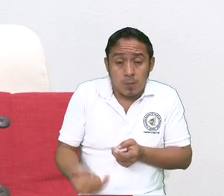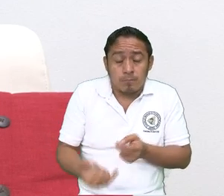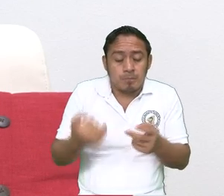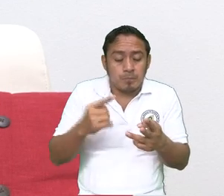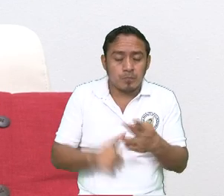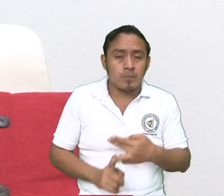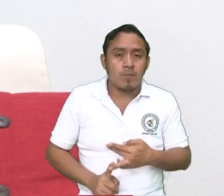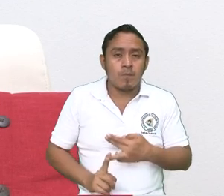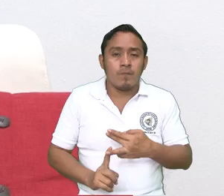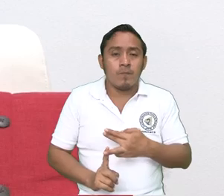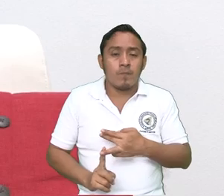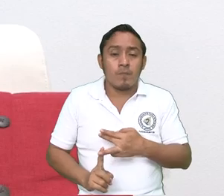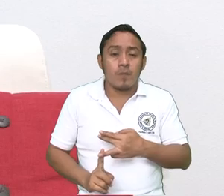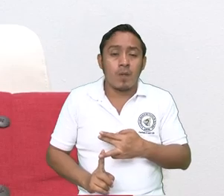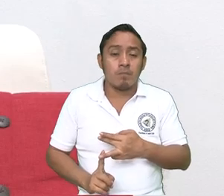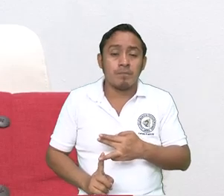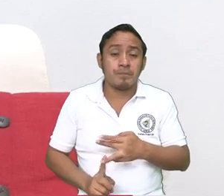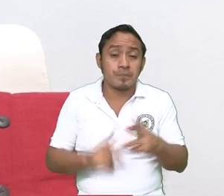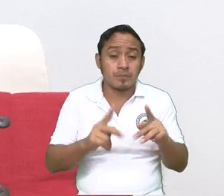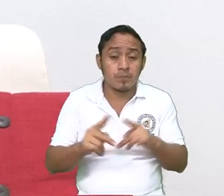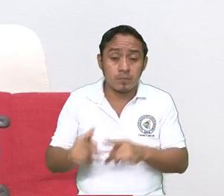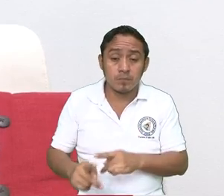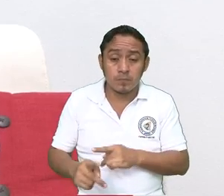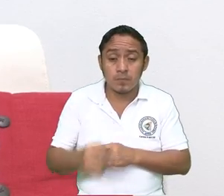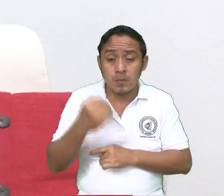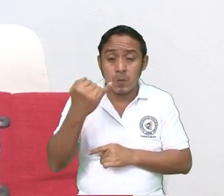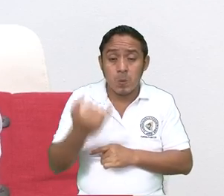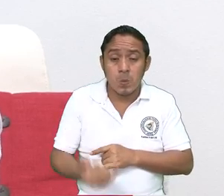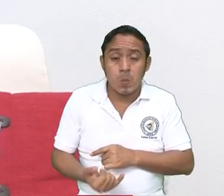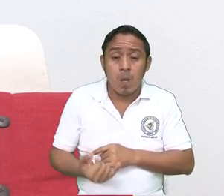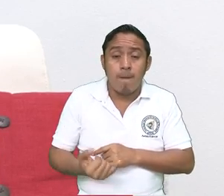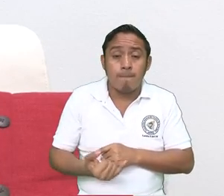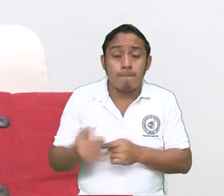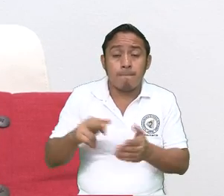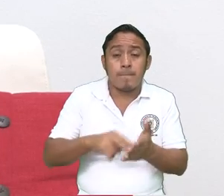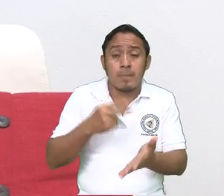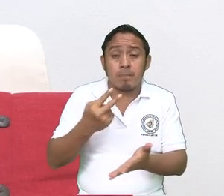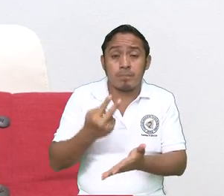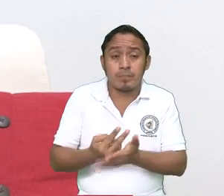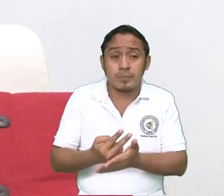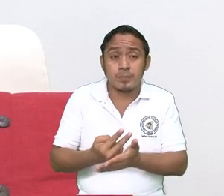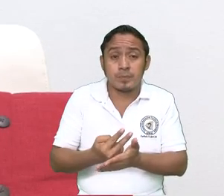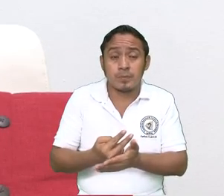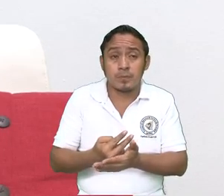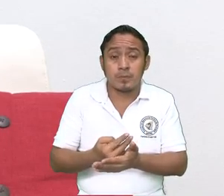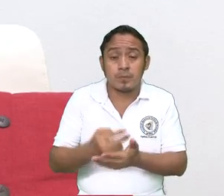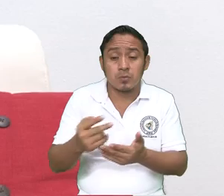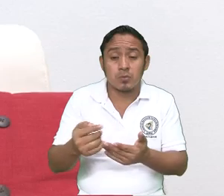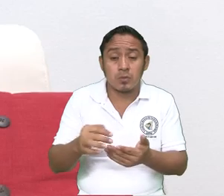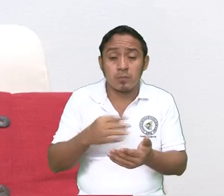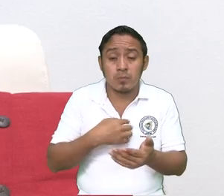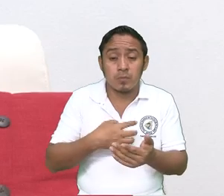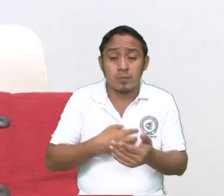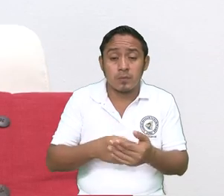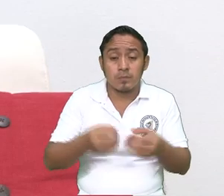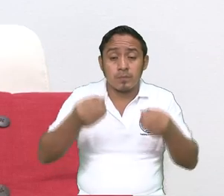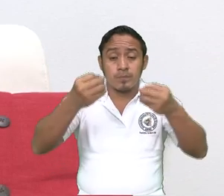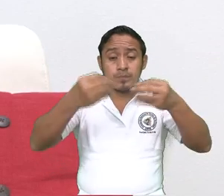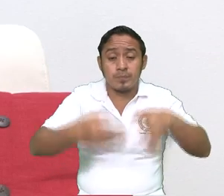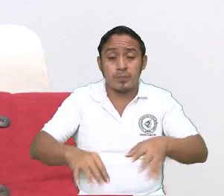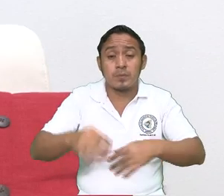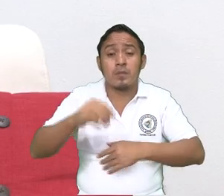y si una persona está desnutrida puede secar otros valores importantes del cuerpo como la